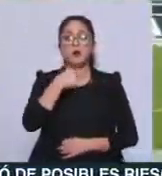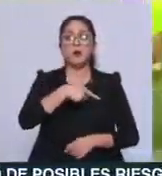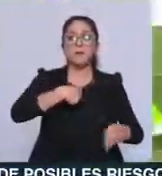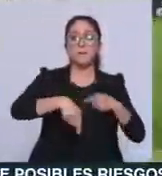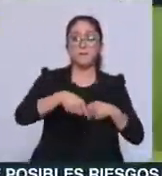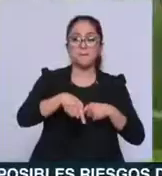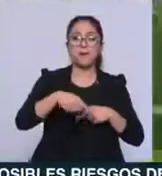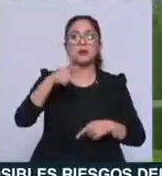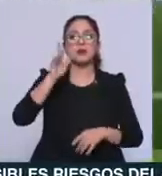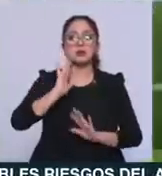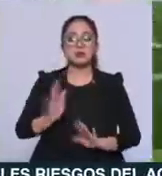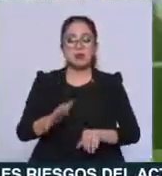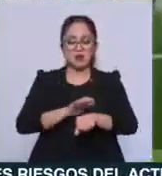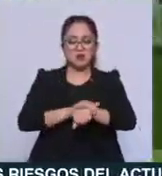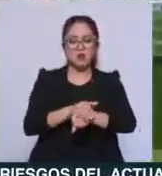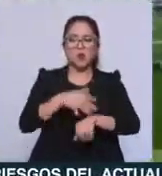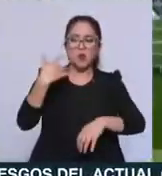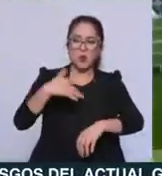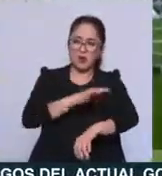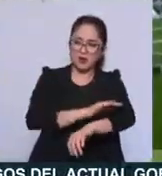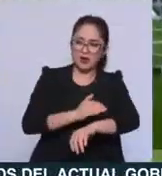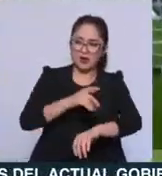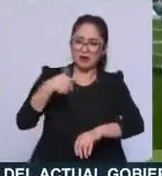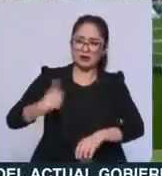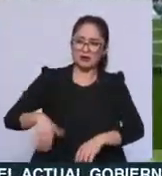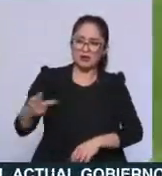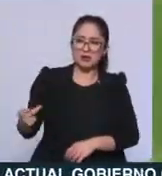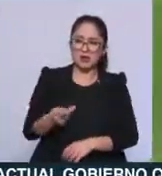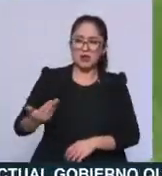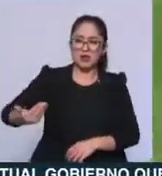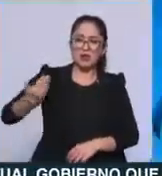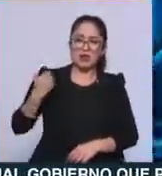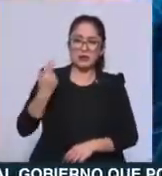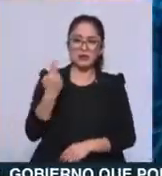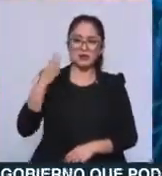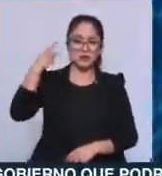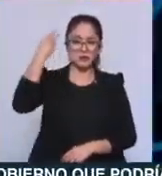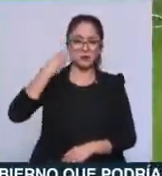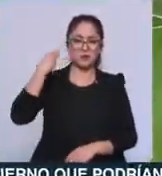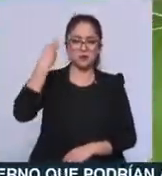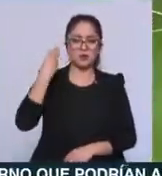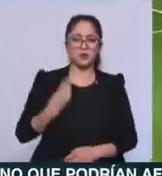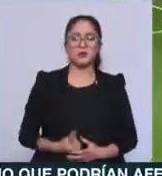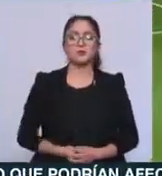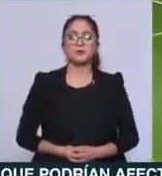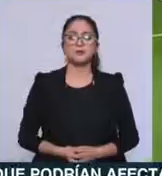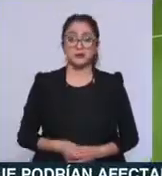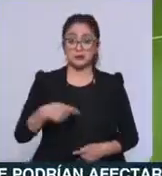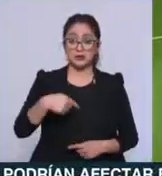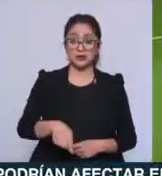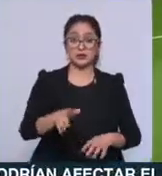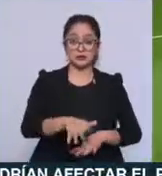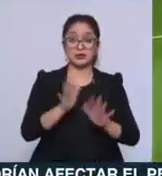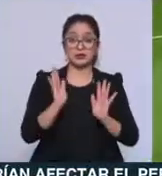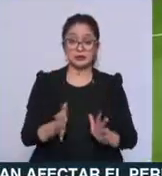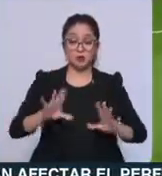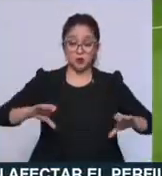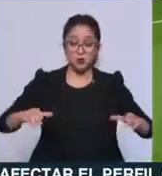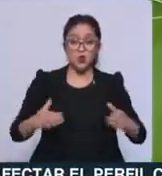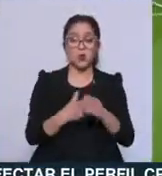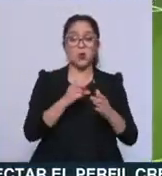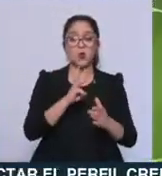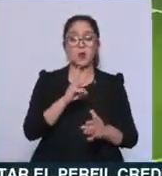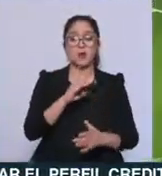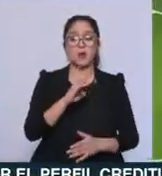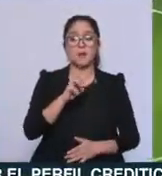prácticamente restablecido de la rotura muscular que sufrió en el muslo derecho el pasado 25 de marzo. Todo parece indicar que el conjunto del